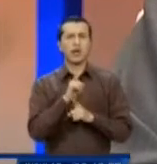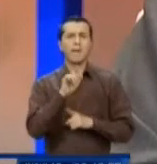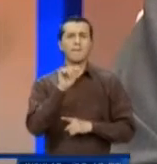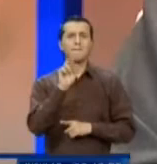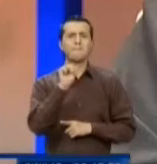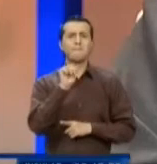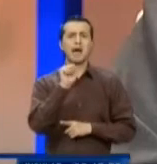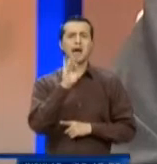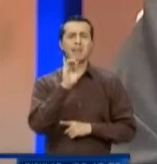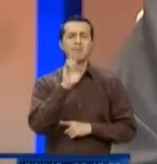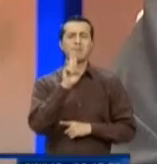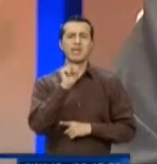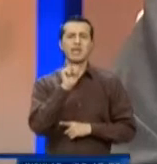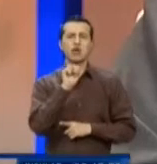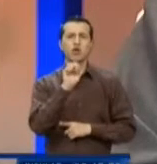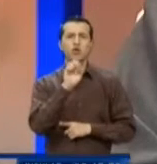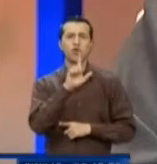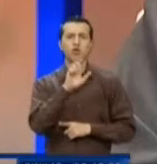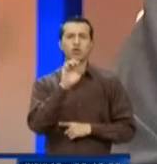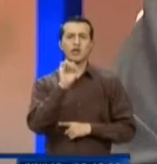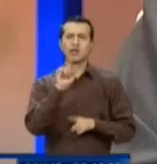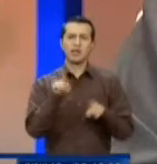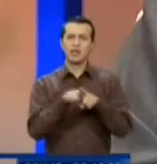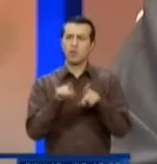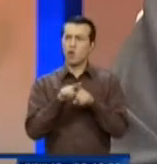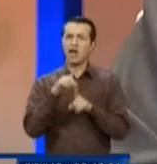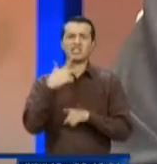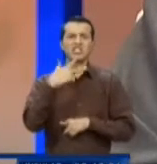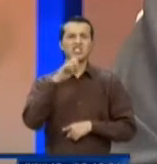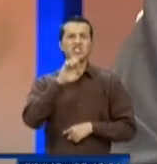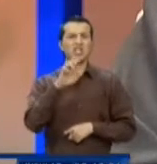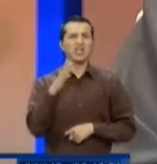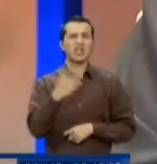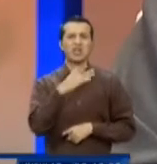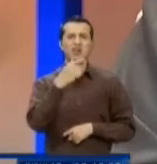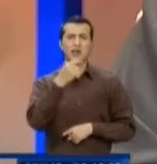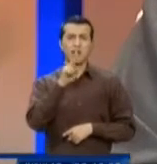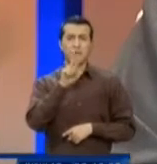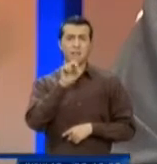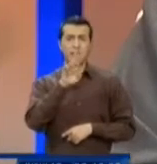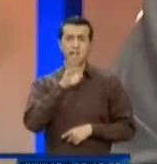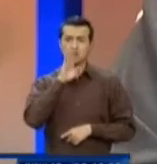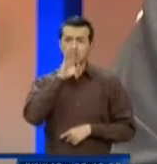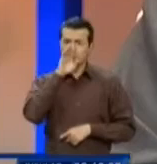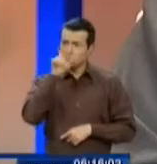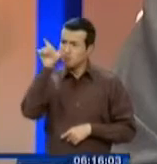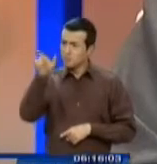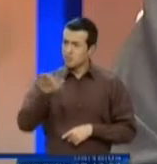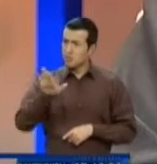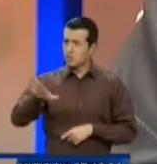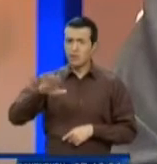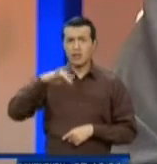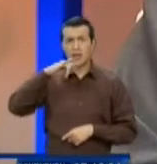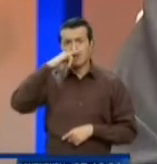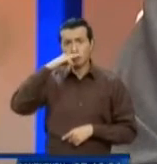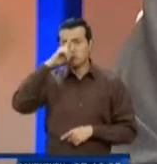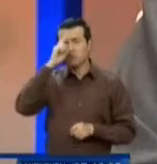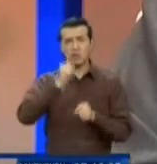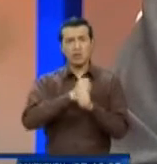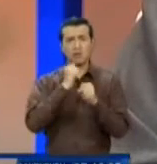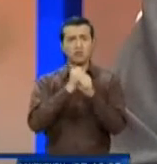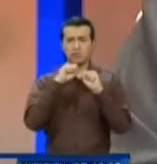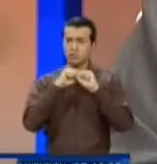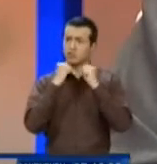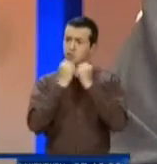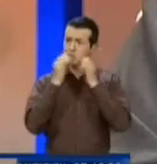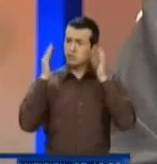King. Y por supuesto, del Che Guevara. Desde que él era un niño, siempre estuvo involucrado en el trabajo social.